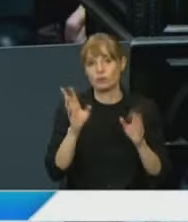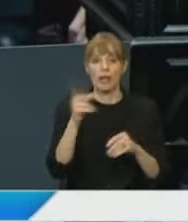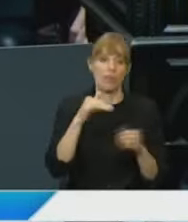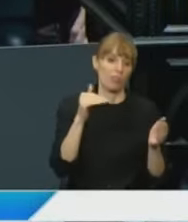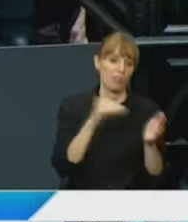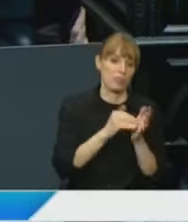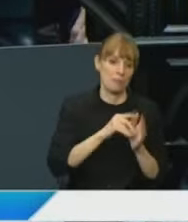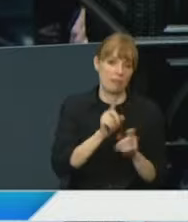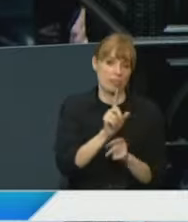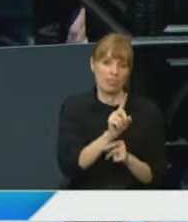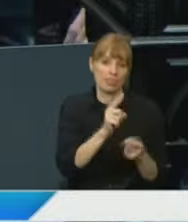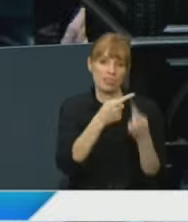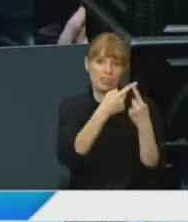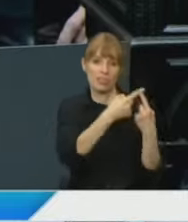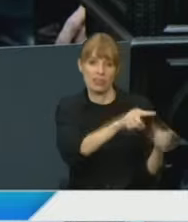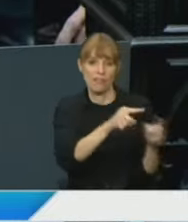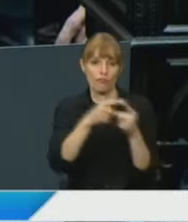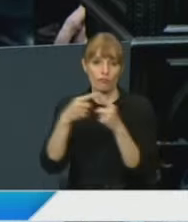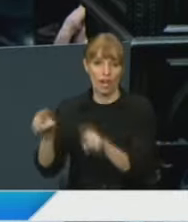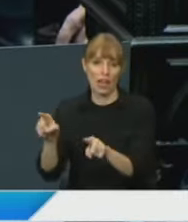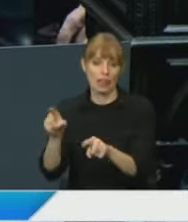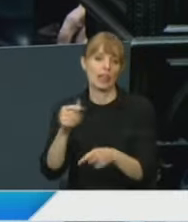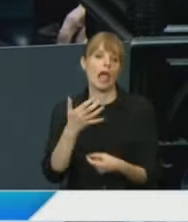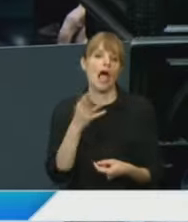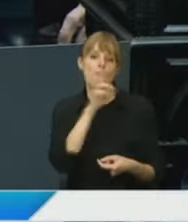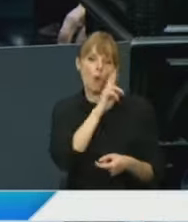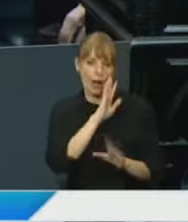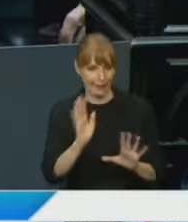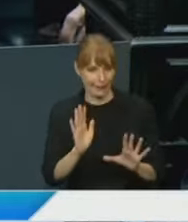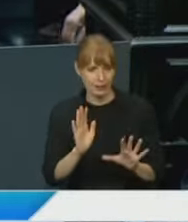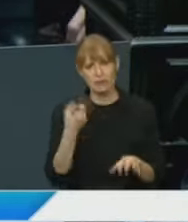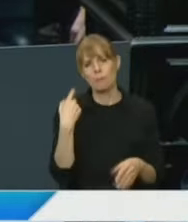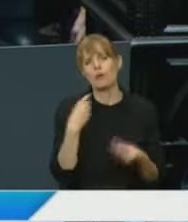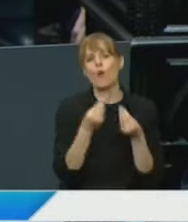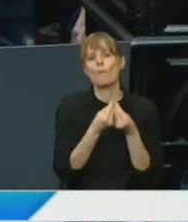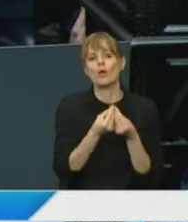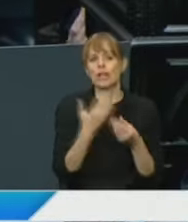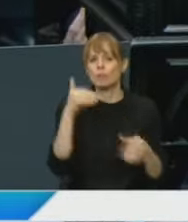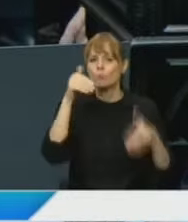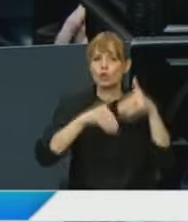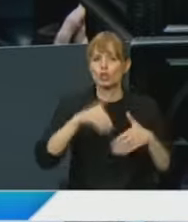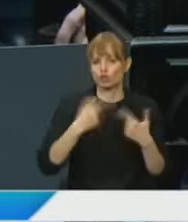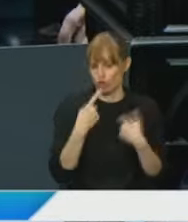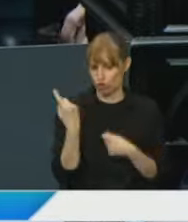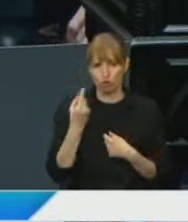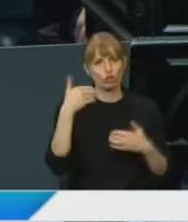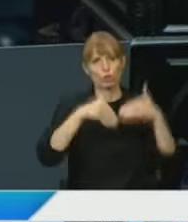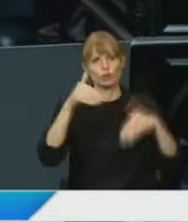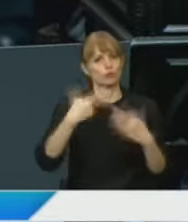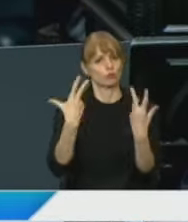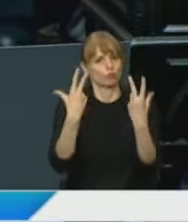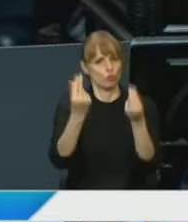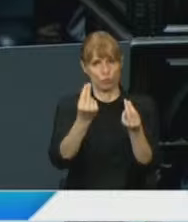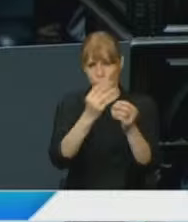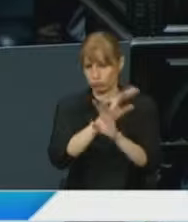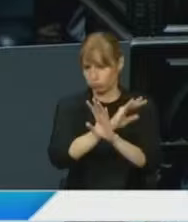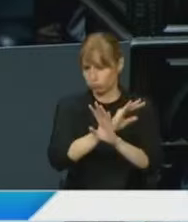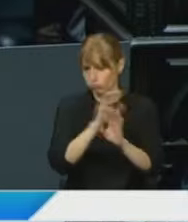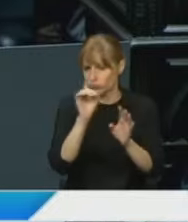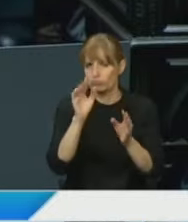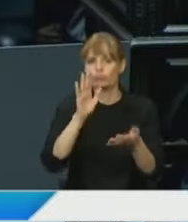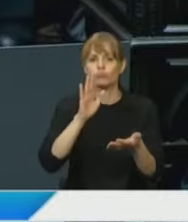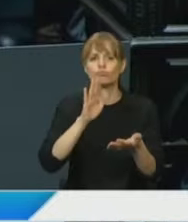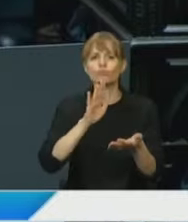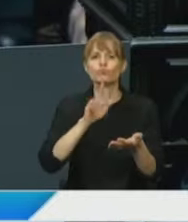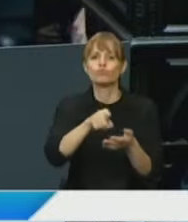es realmente asombra. Y bueno, esto que está viendo acá, esto que estamos viendo, vos decís